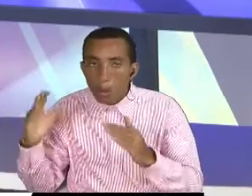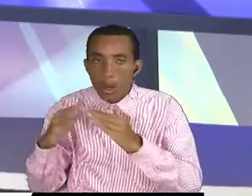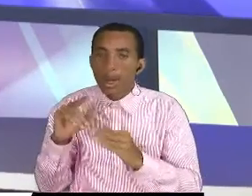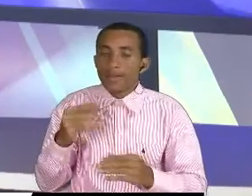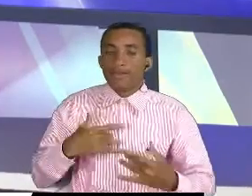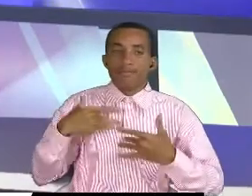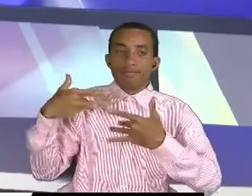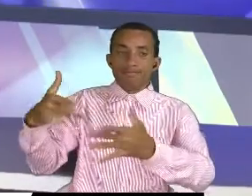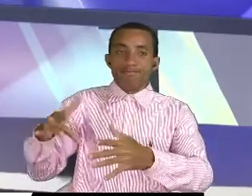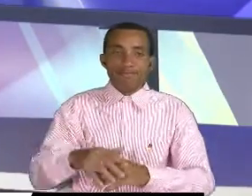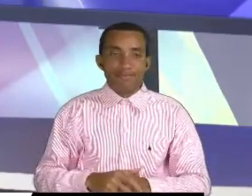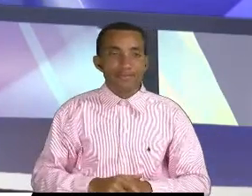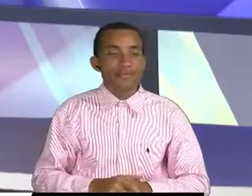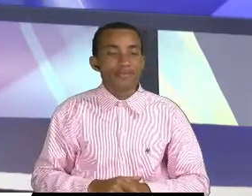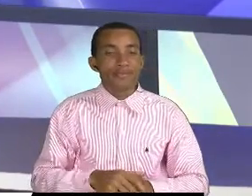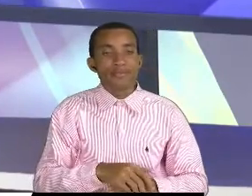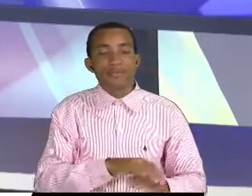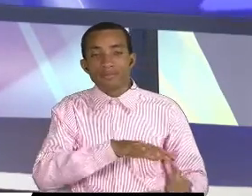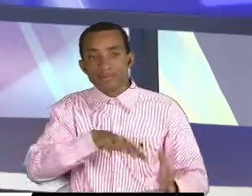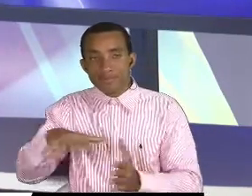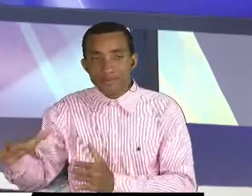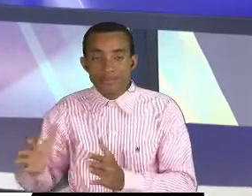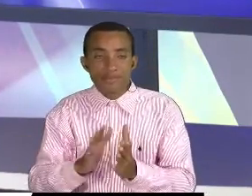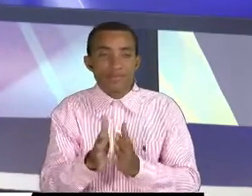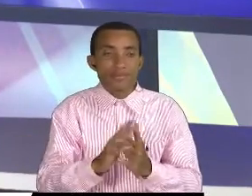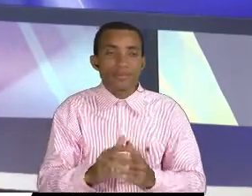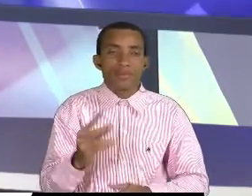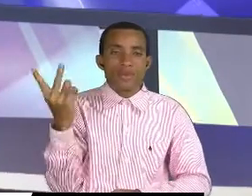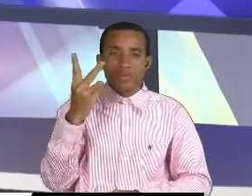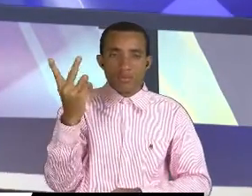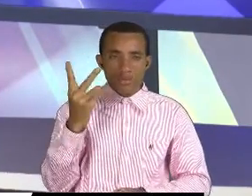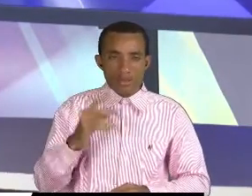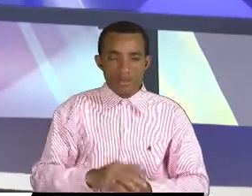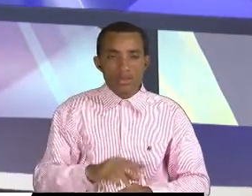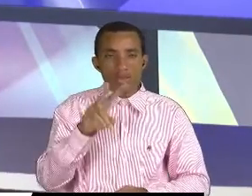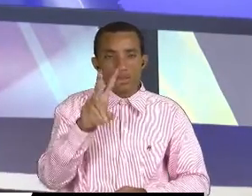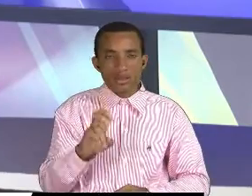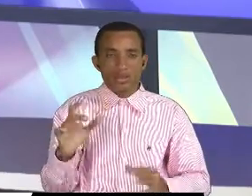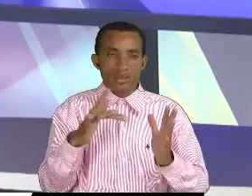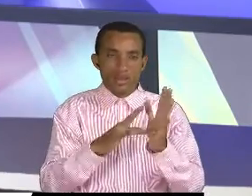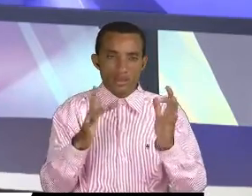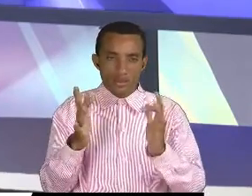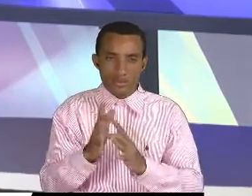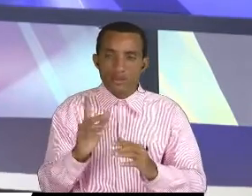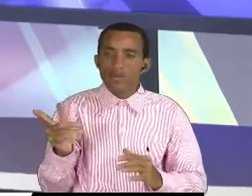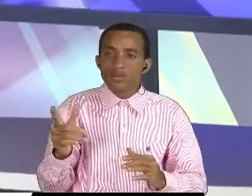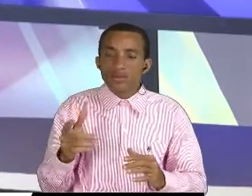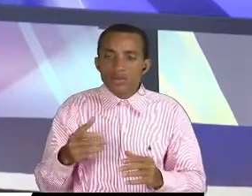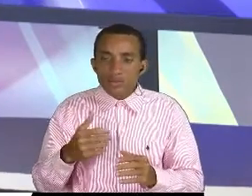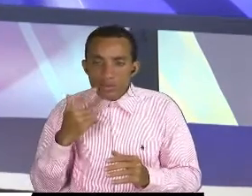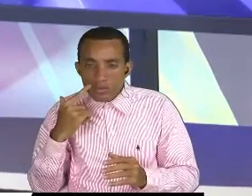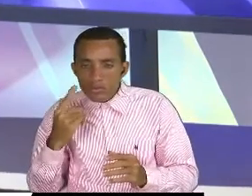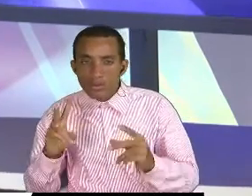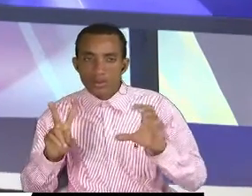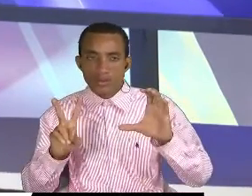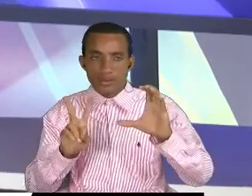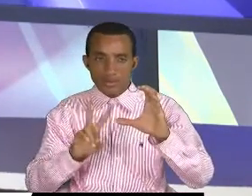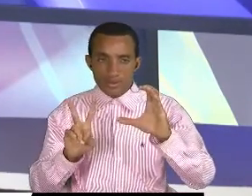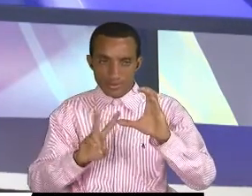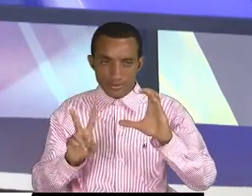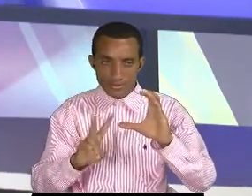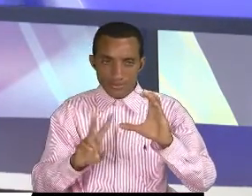El municipio realizará este viernes 7 de abril en el auditorio de la Oficina Asesora de Paz y Convivencia encuentro para conformar Comité de Política